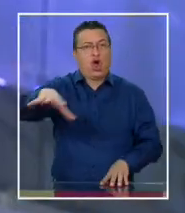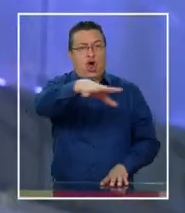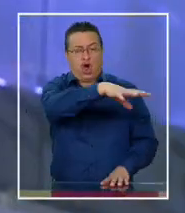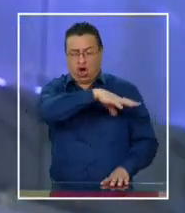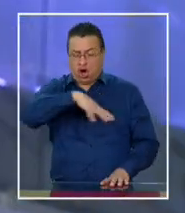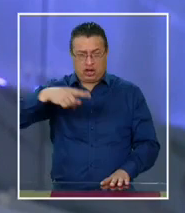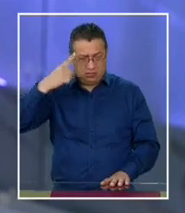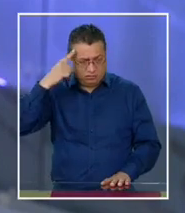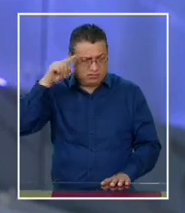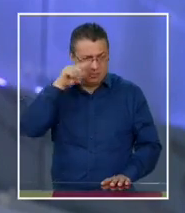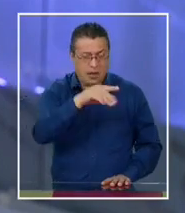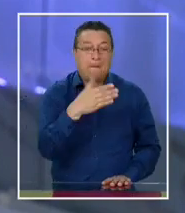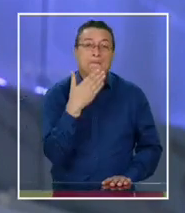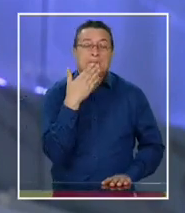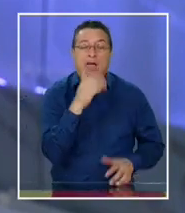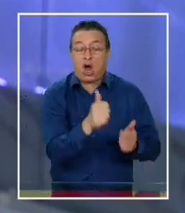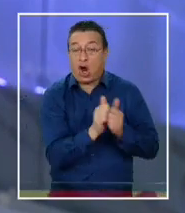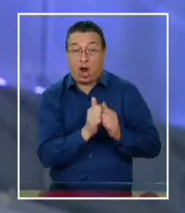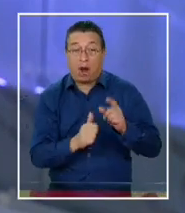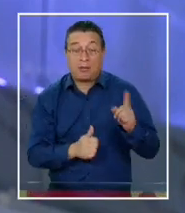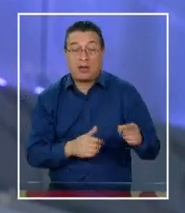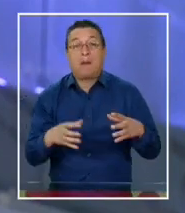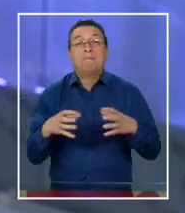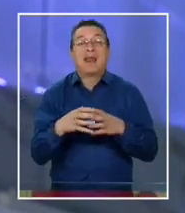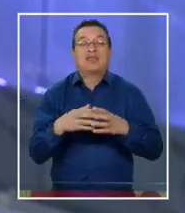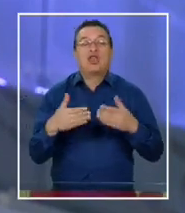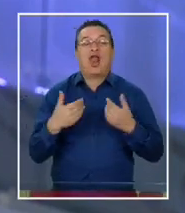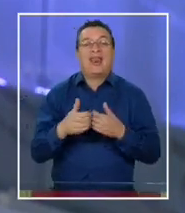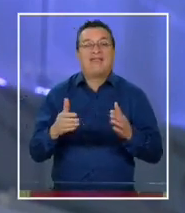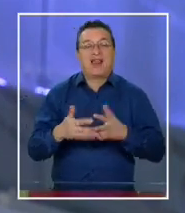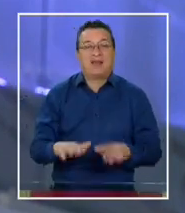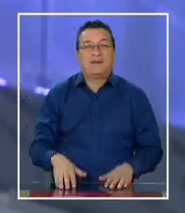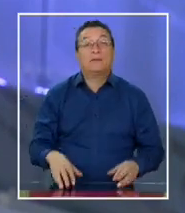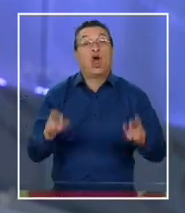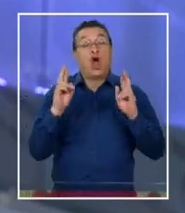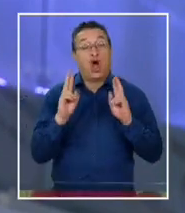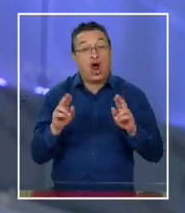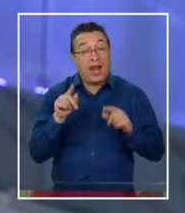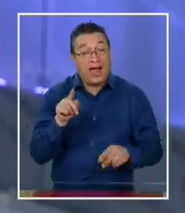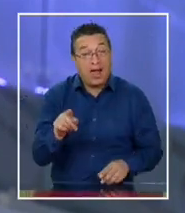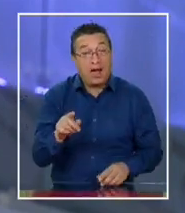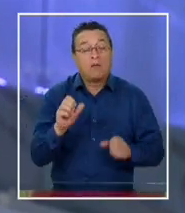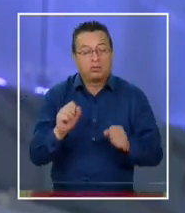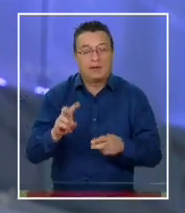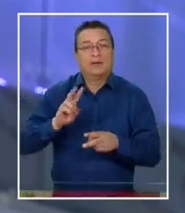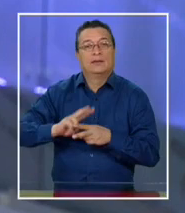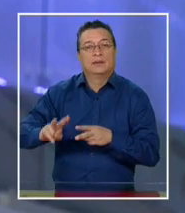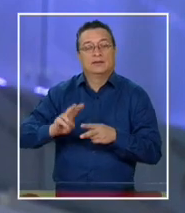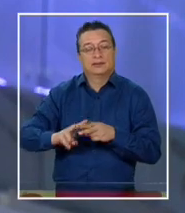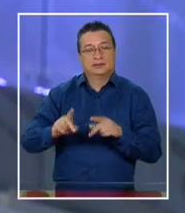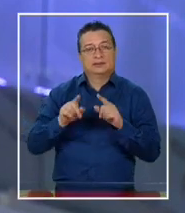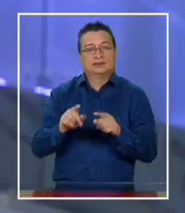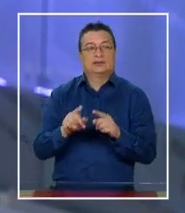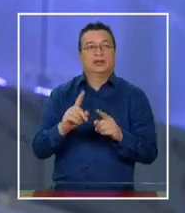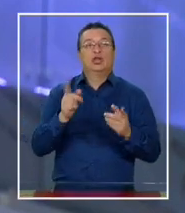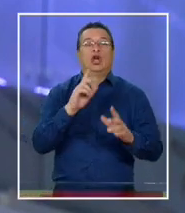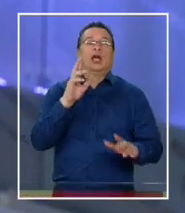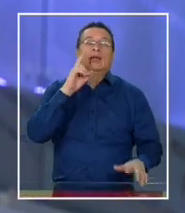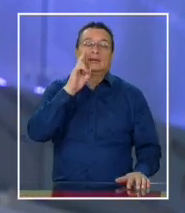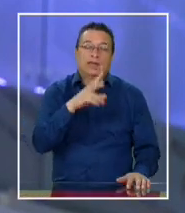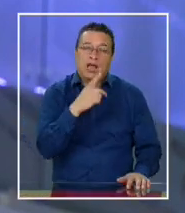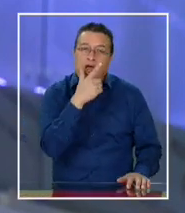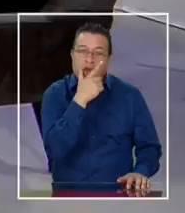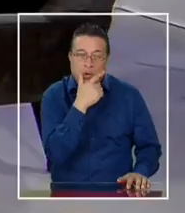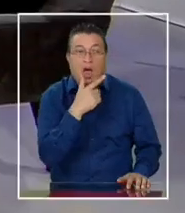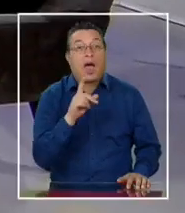consideran como el mejor compañero es el partido liberal y ojalá en esta atención logremos resolver de algún modo que no ponga en duda